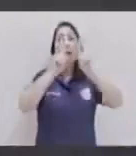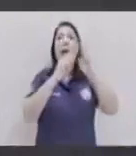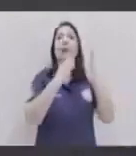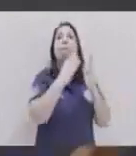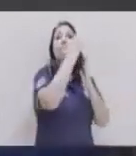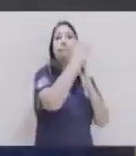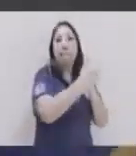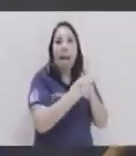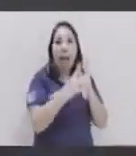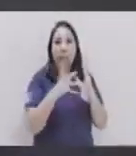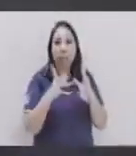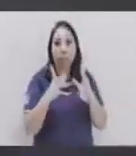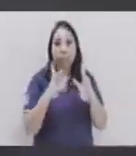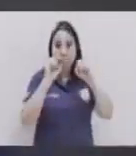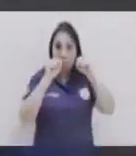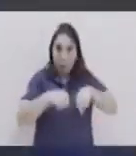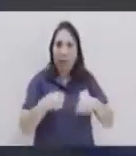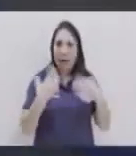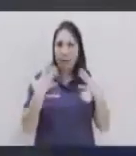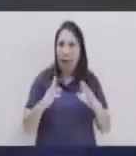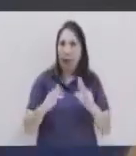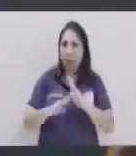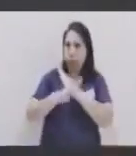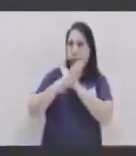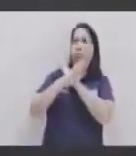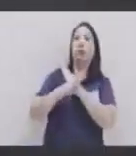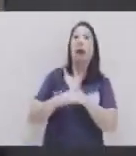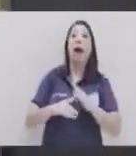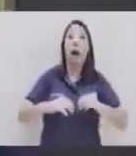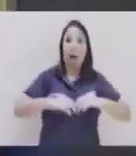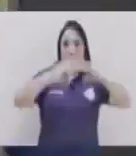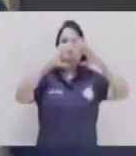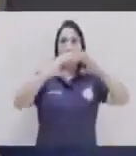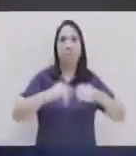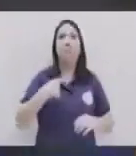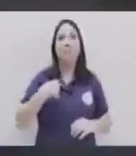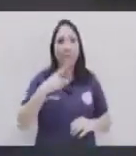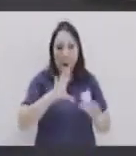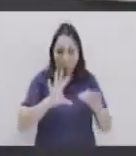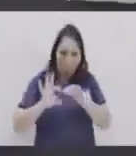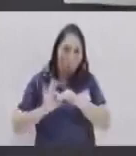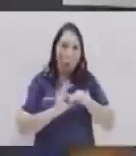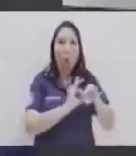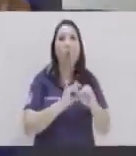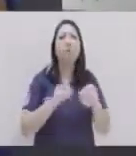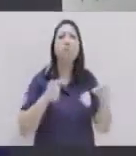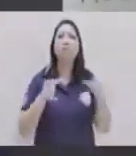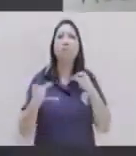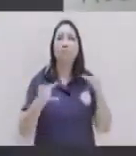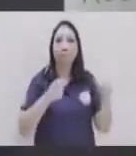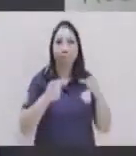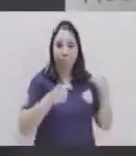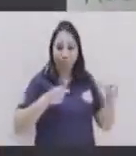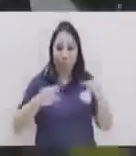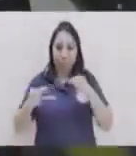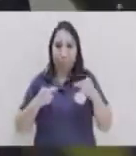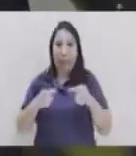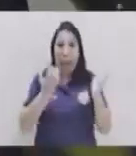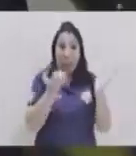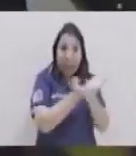plan para poder tener esta actividad de una manera coordinada, no solo dentro